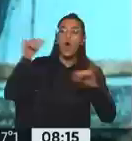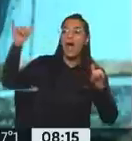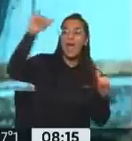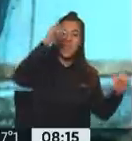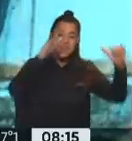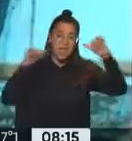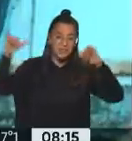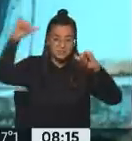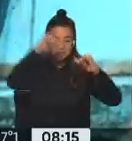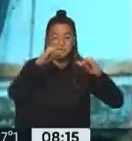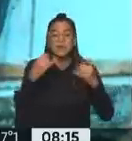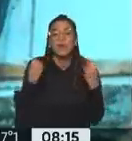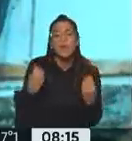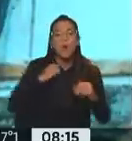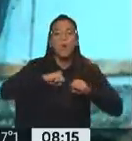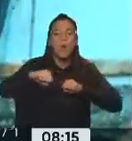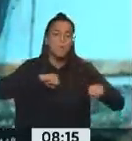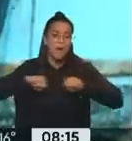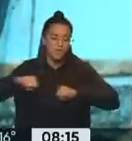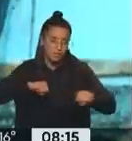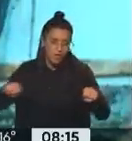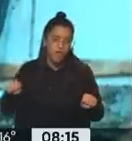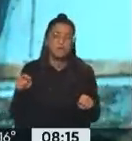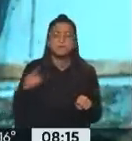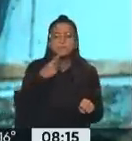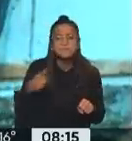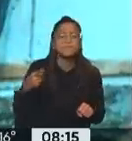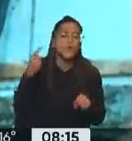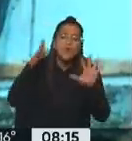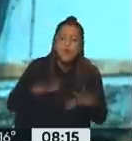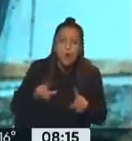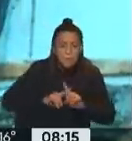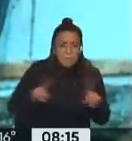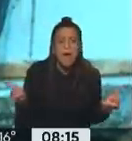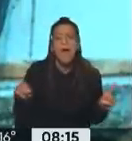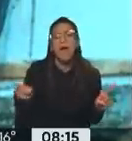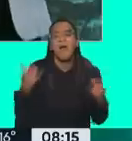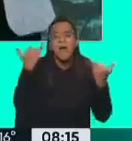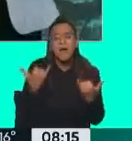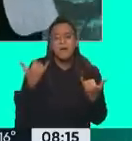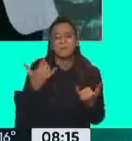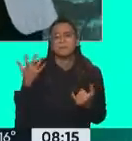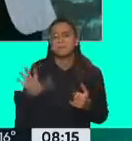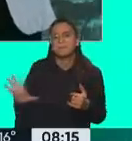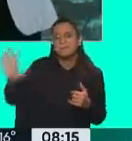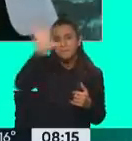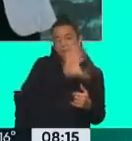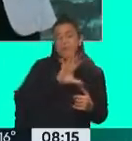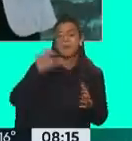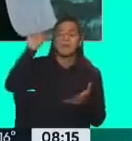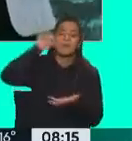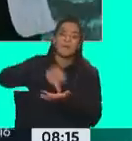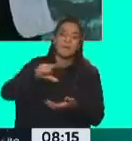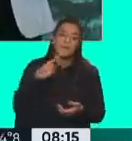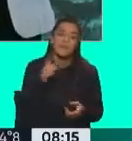precisamente porque los bombardeos son incesantes en distintos puntos del país no solamente en el